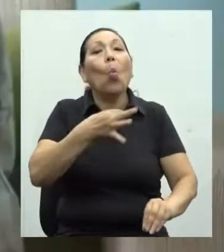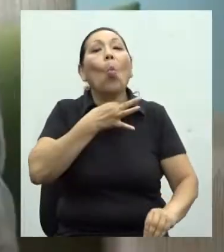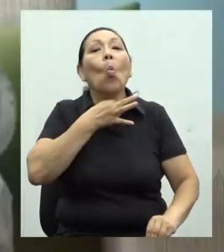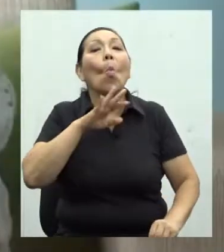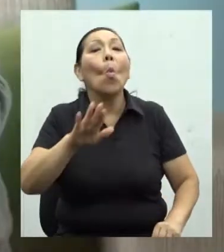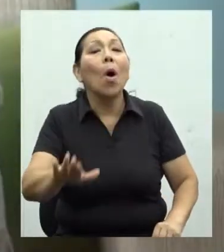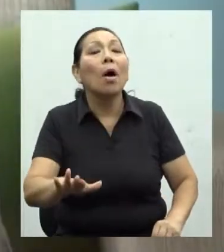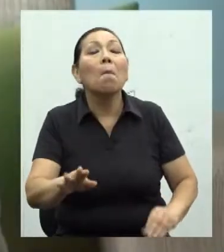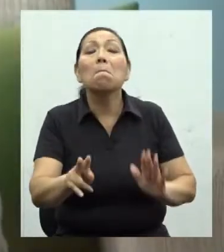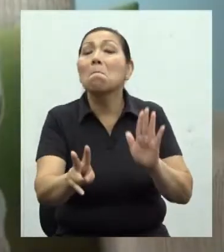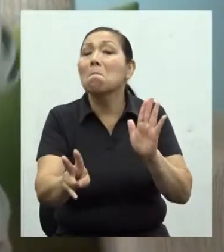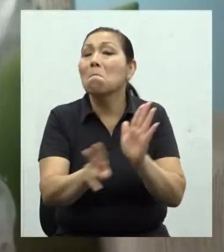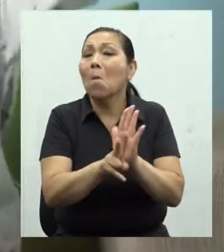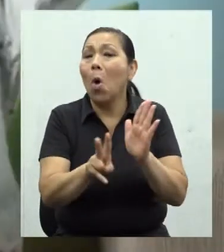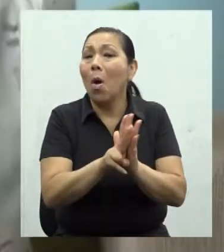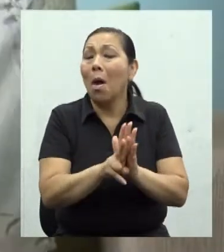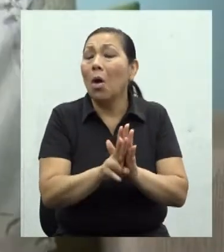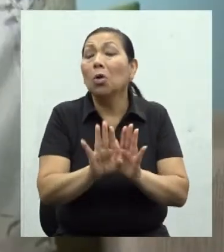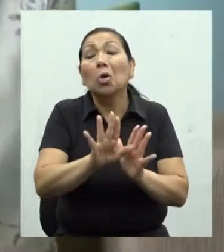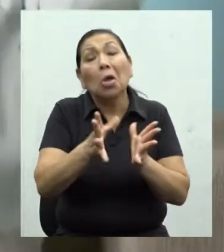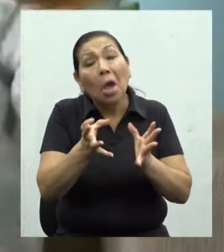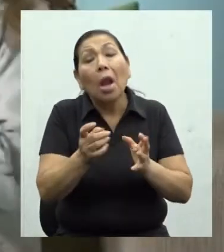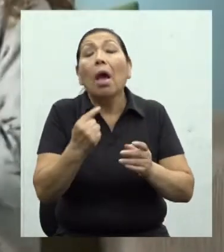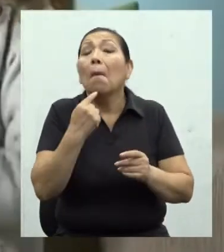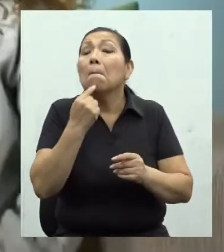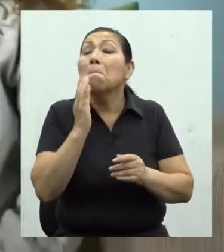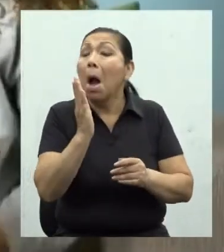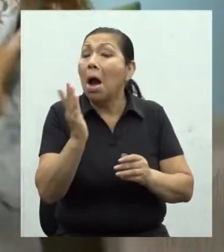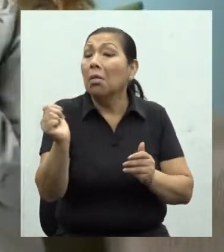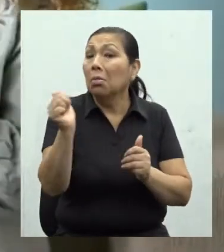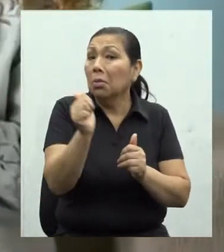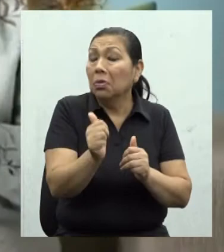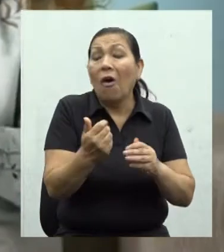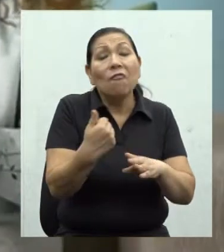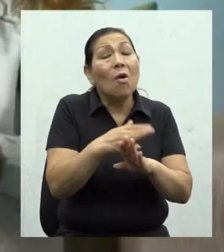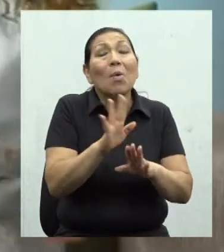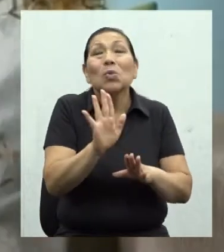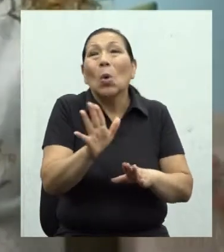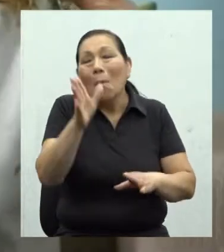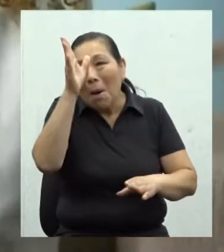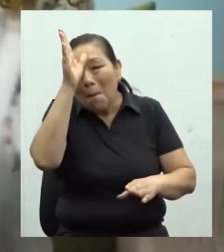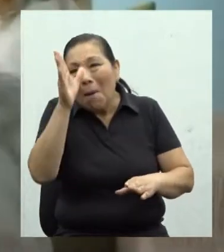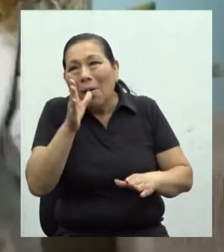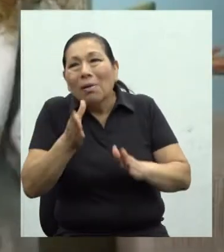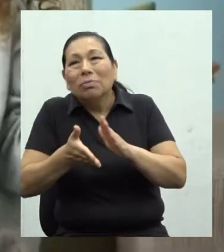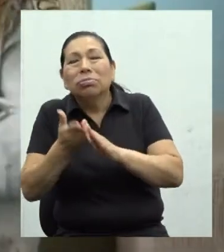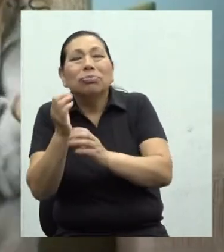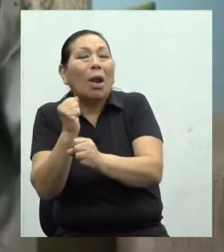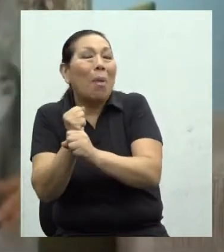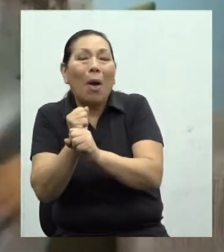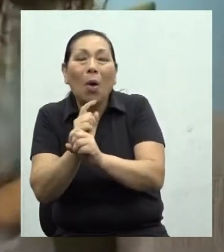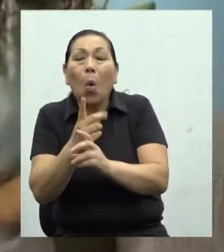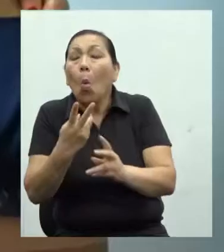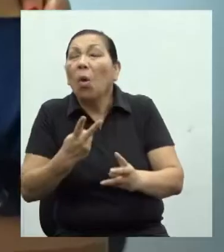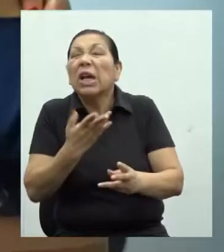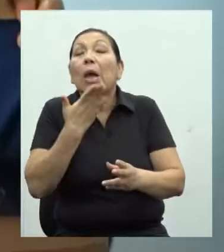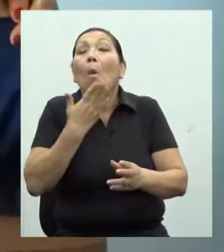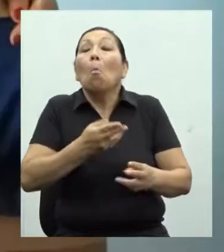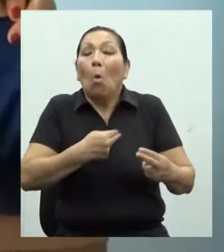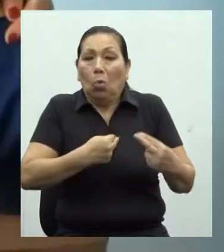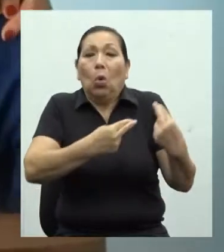por decisión voluntaria de los padres de familia, quienes por distintos motivos, generalmente laborales, se